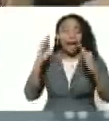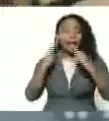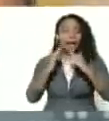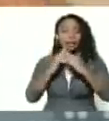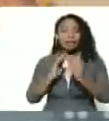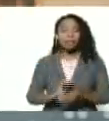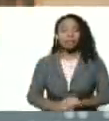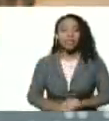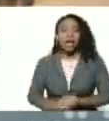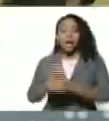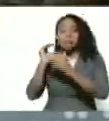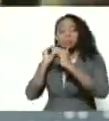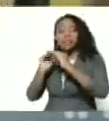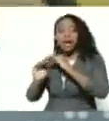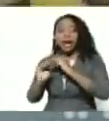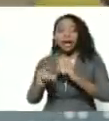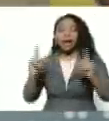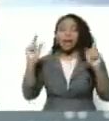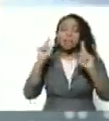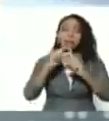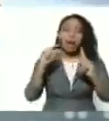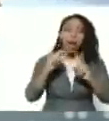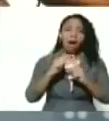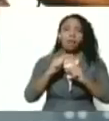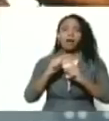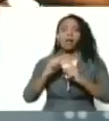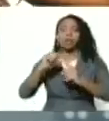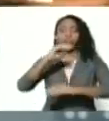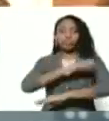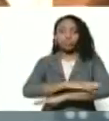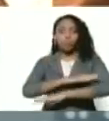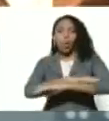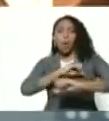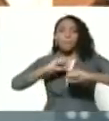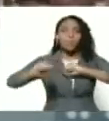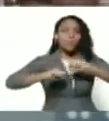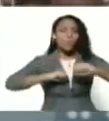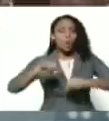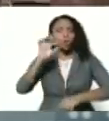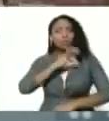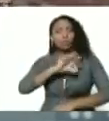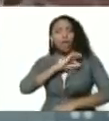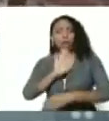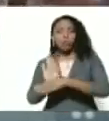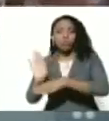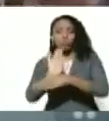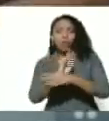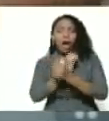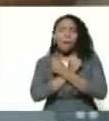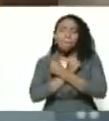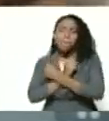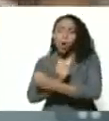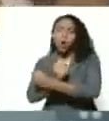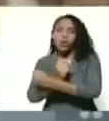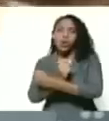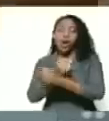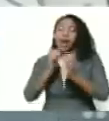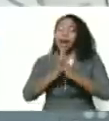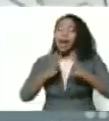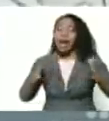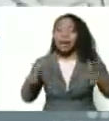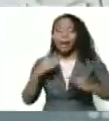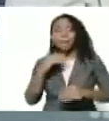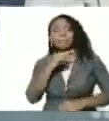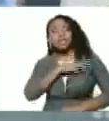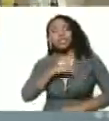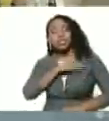con el mensaje, con la palabra, con la acción, con la protección social, con el amor. La gran misión Hogares